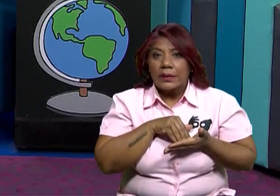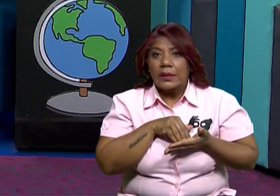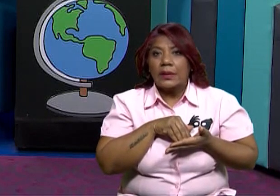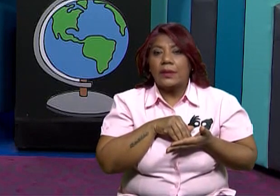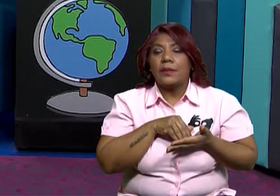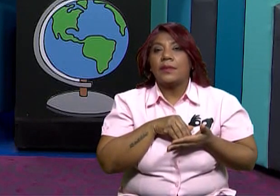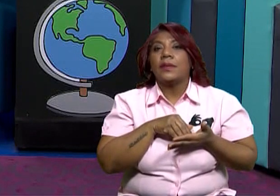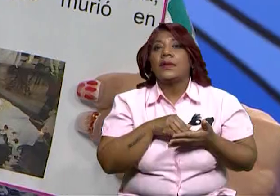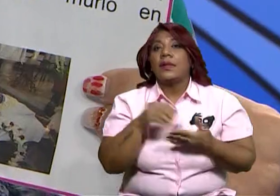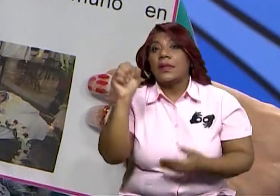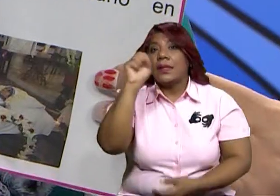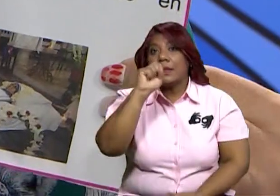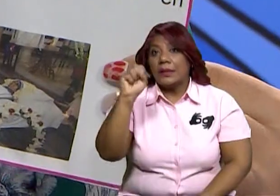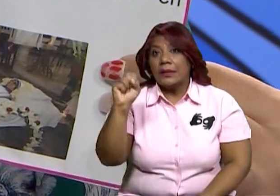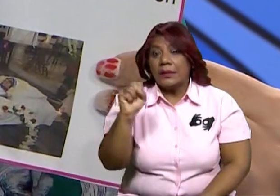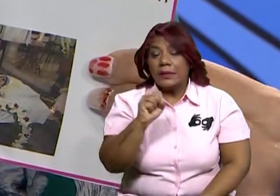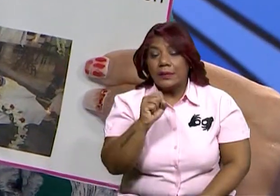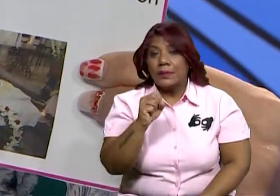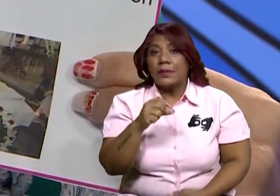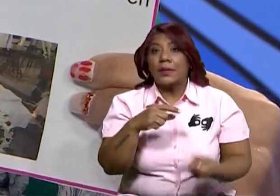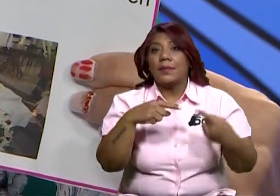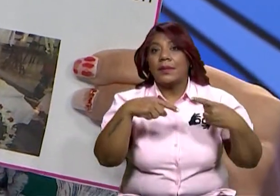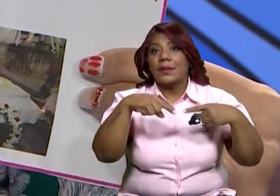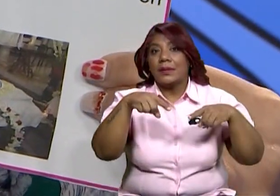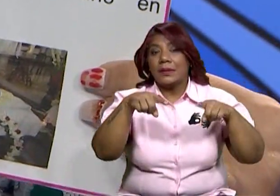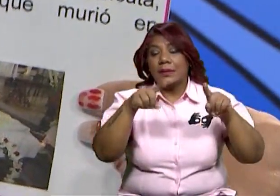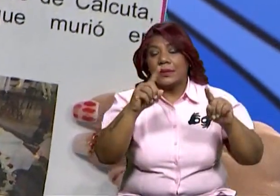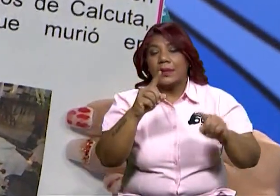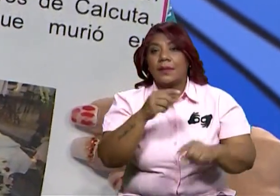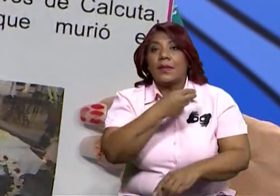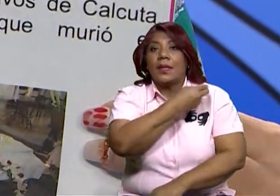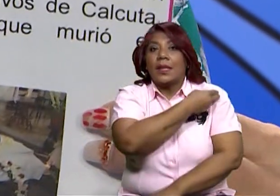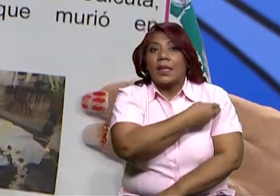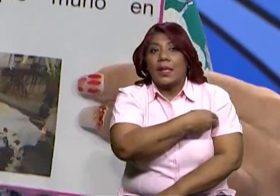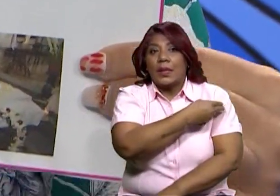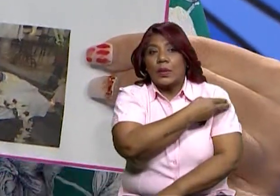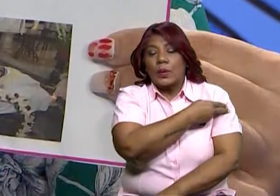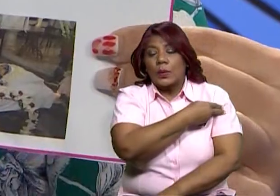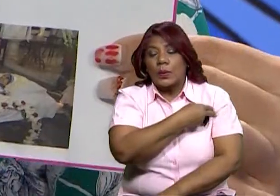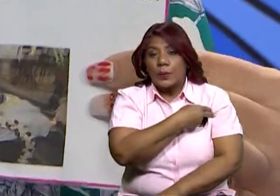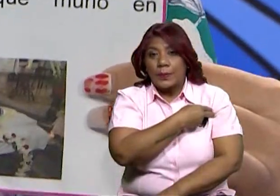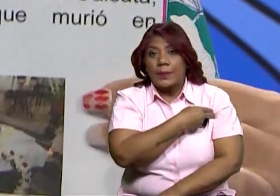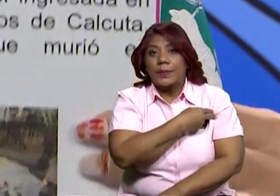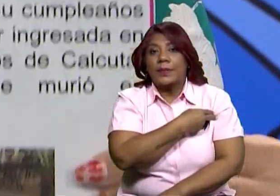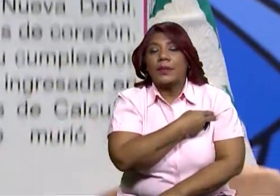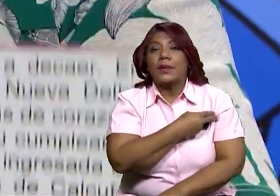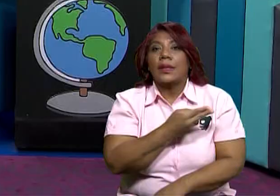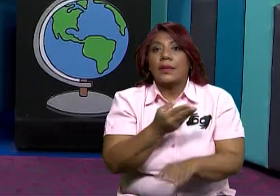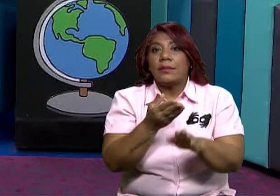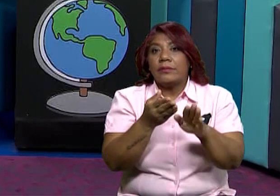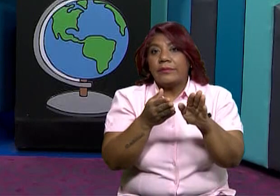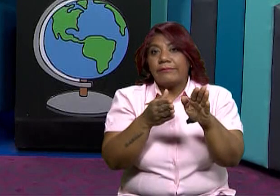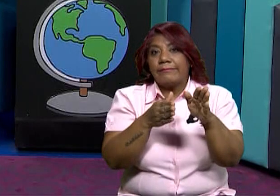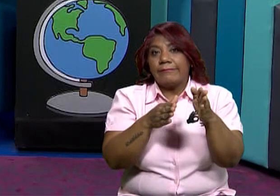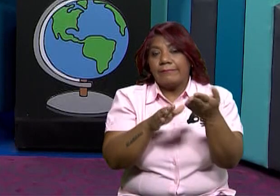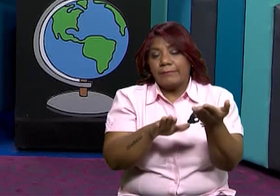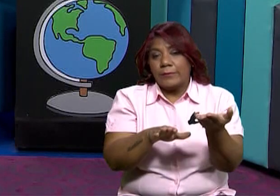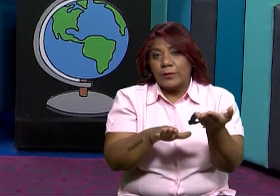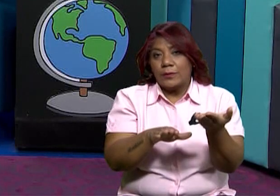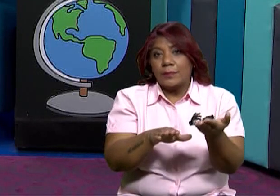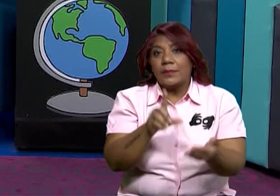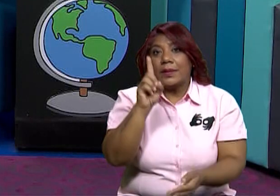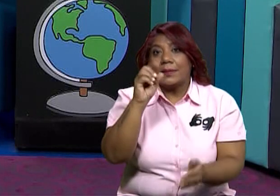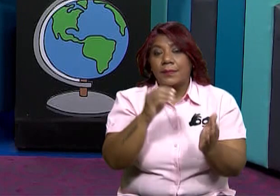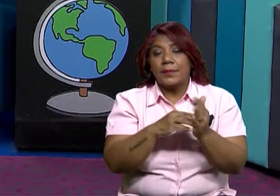de su cumpleaños ingresa al hospital a cuidados intensivos, en donde fallece. Ahí vemos en